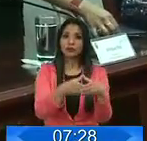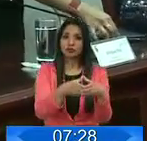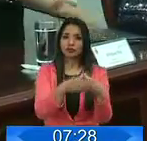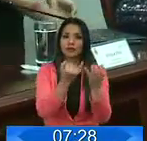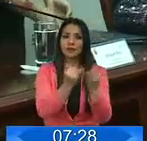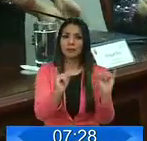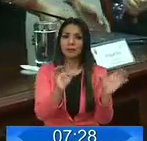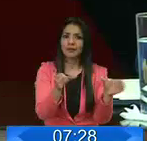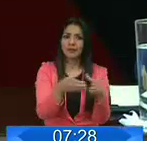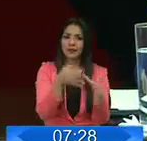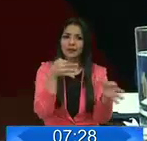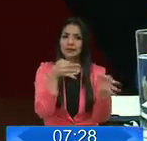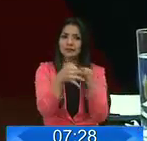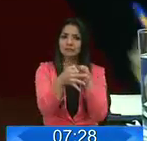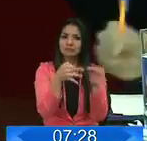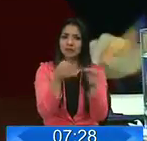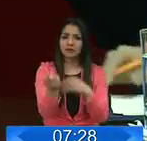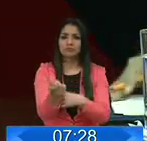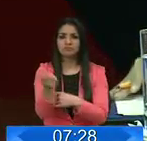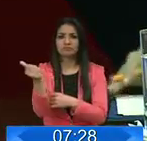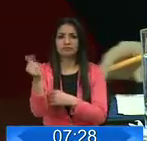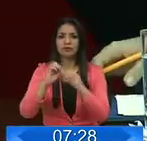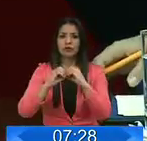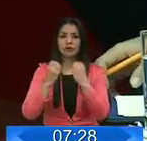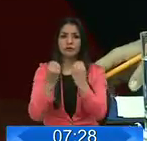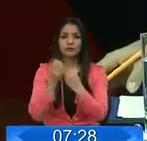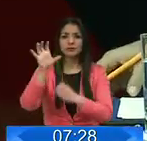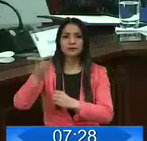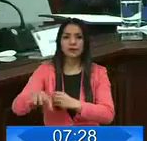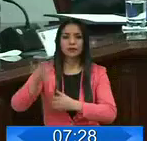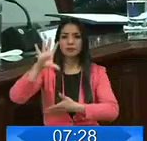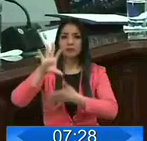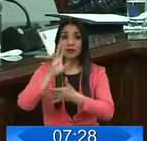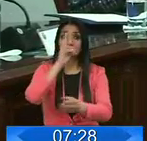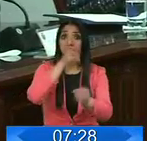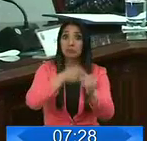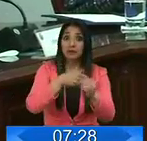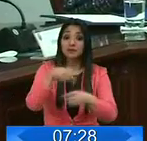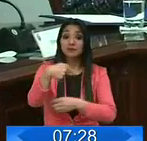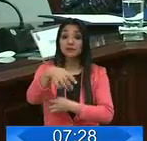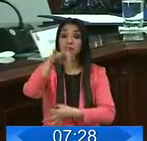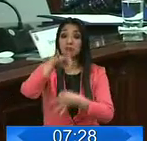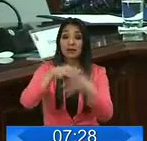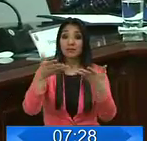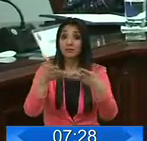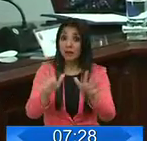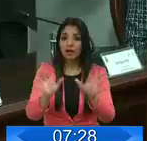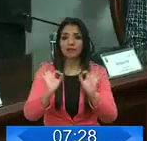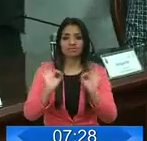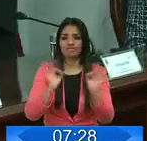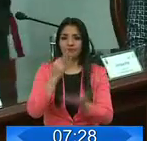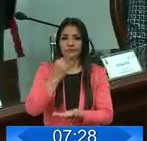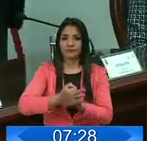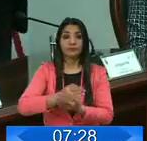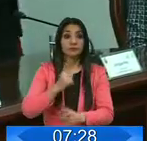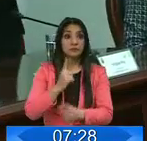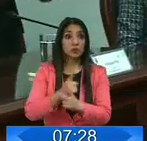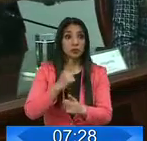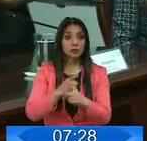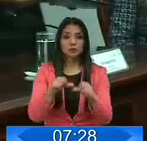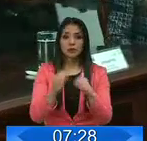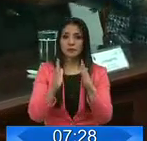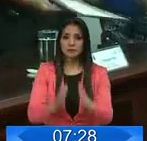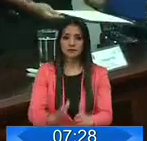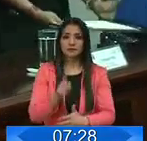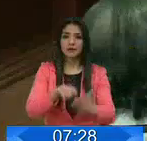explicar la exclusión de la misión de observación de la Organización de los Estados Americanos en los próximos comicios. Es por eso que los legisladores